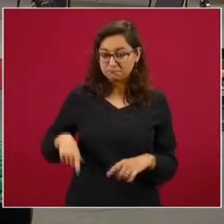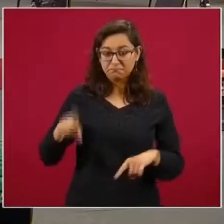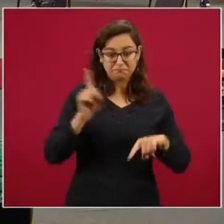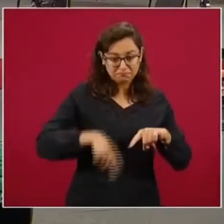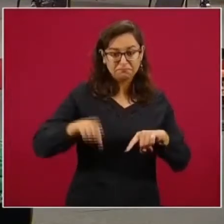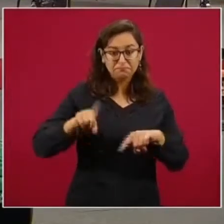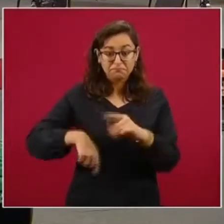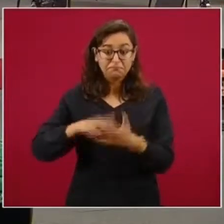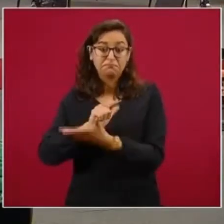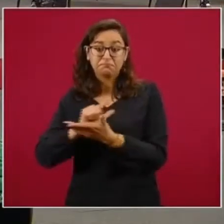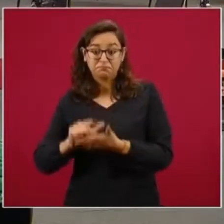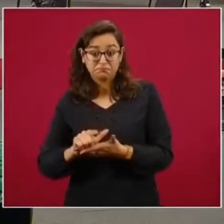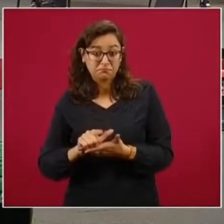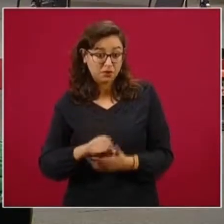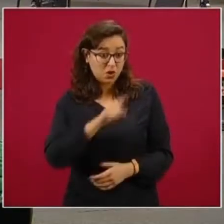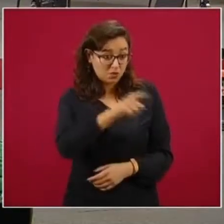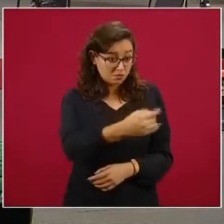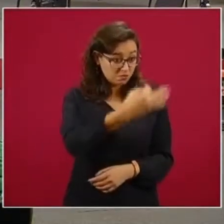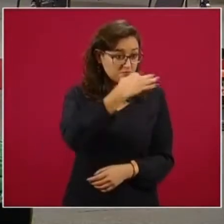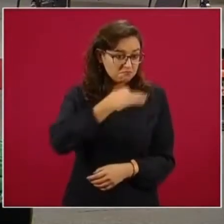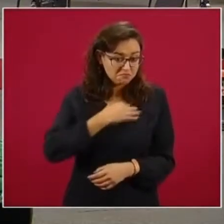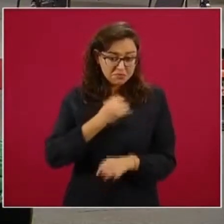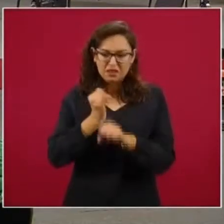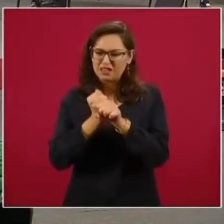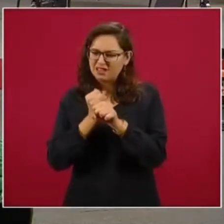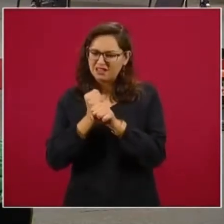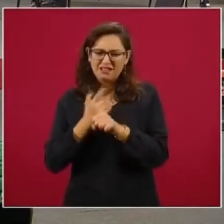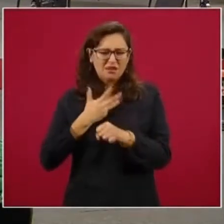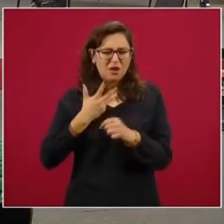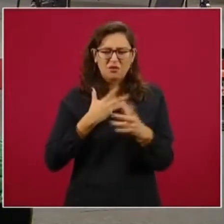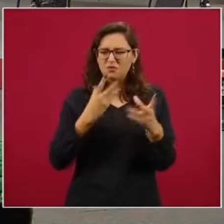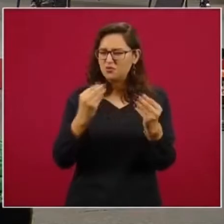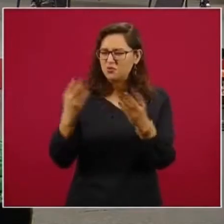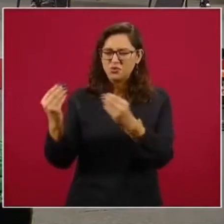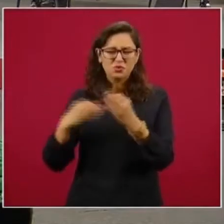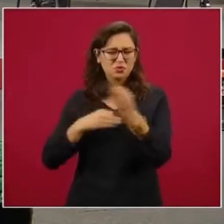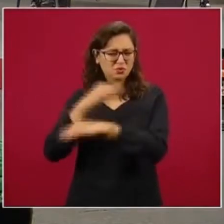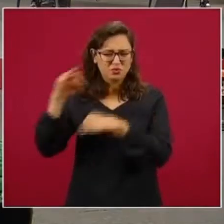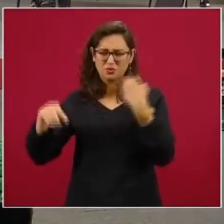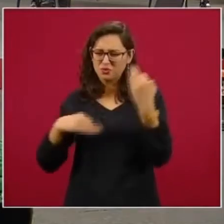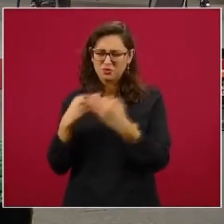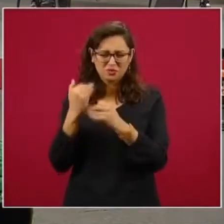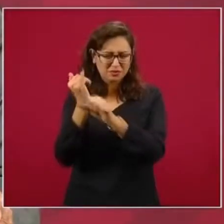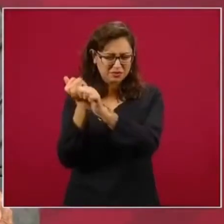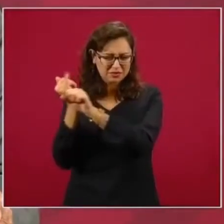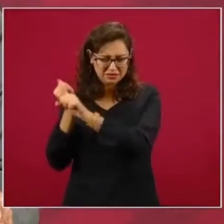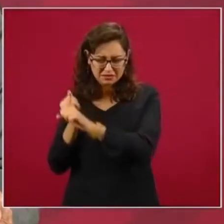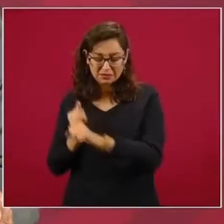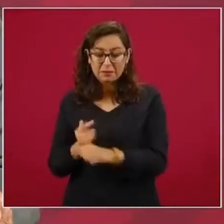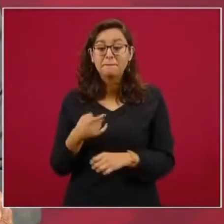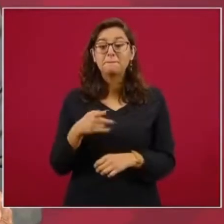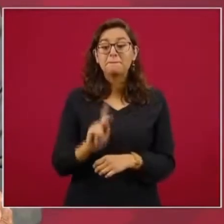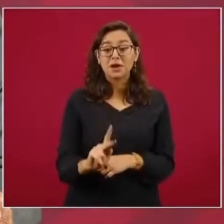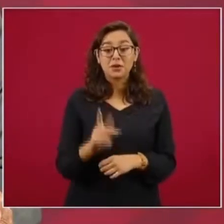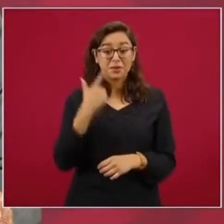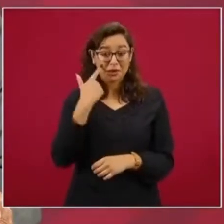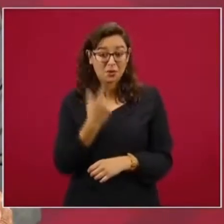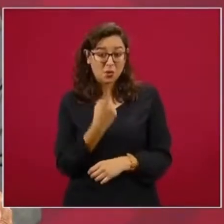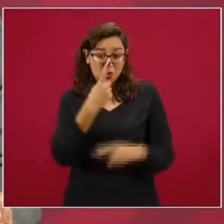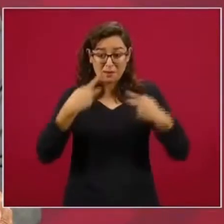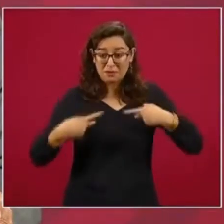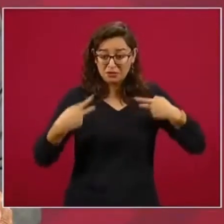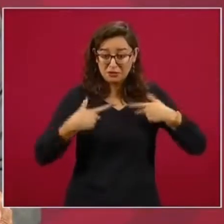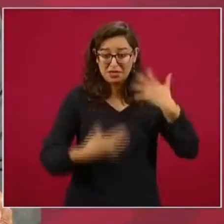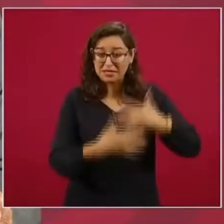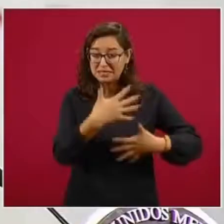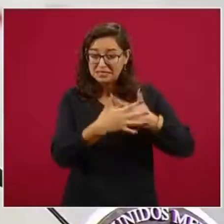casos son investigados, pero un funcionario, por ejemplo, que está 15 años en un